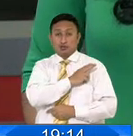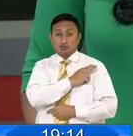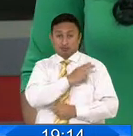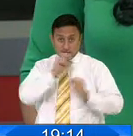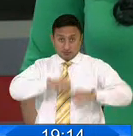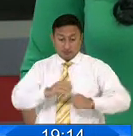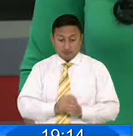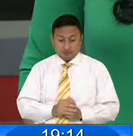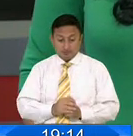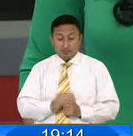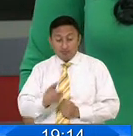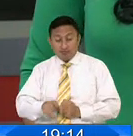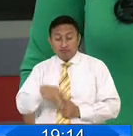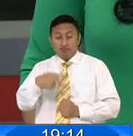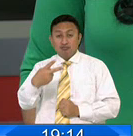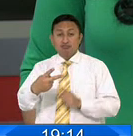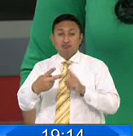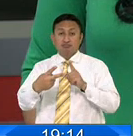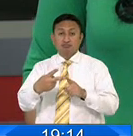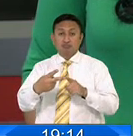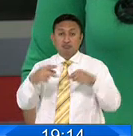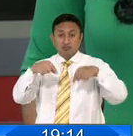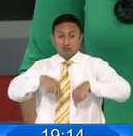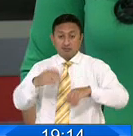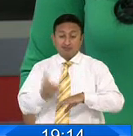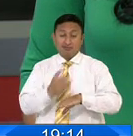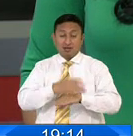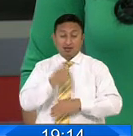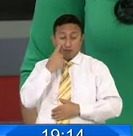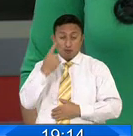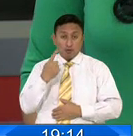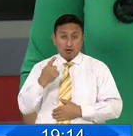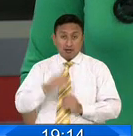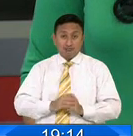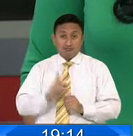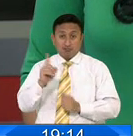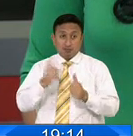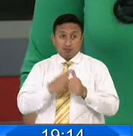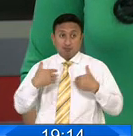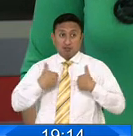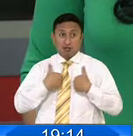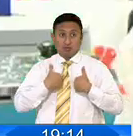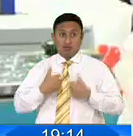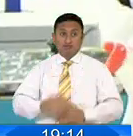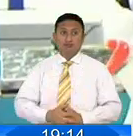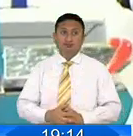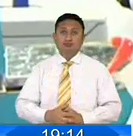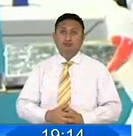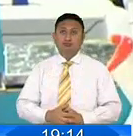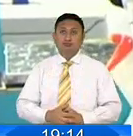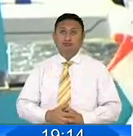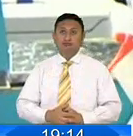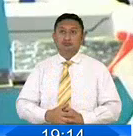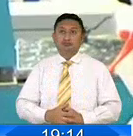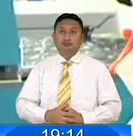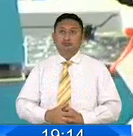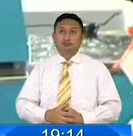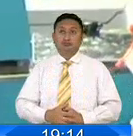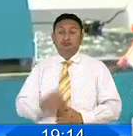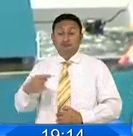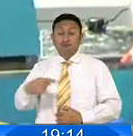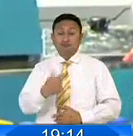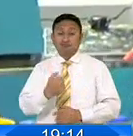pasará a la fase preclínica de ensayo con los animales un trabajo